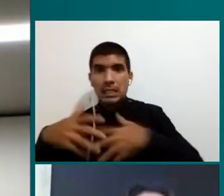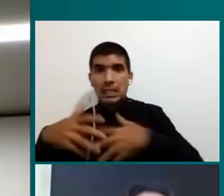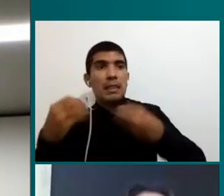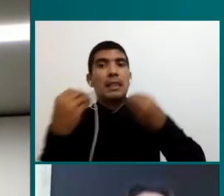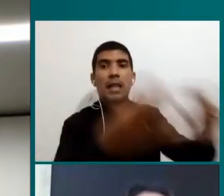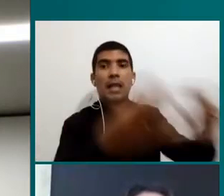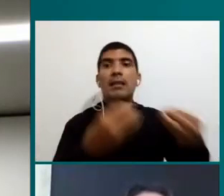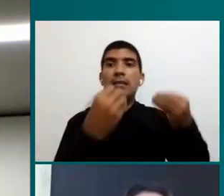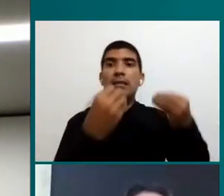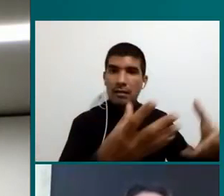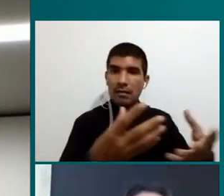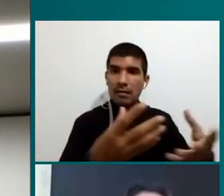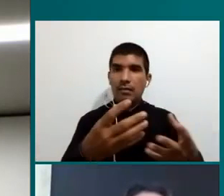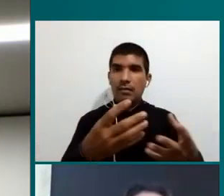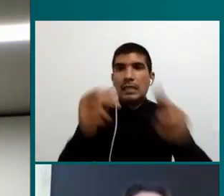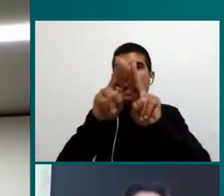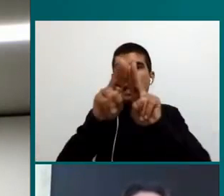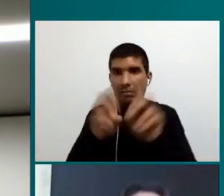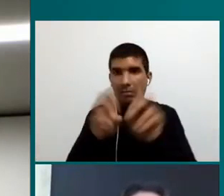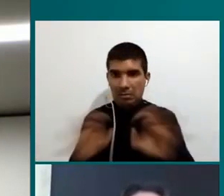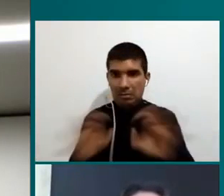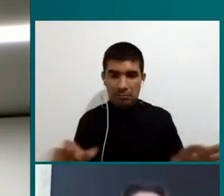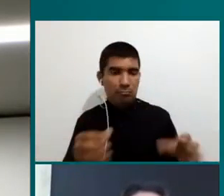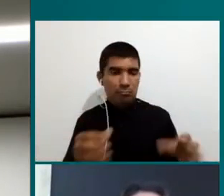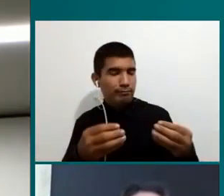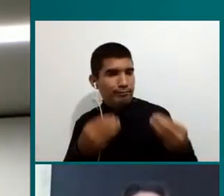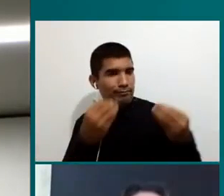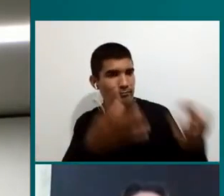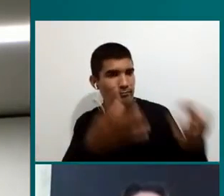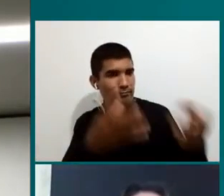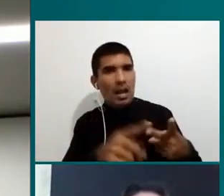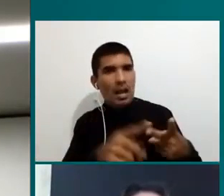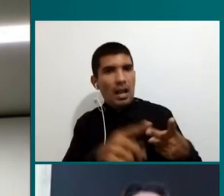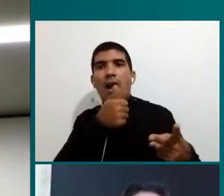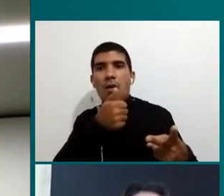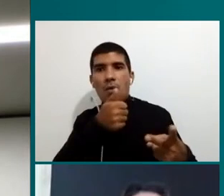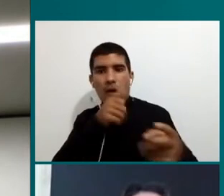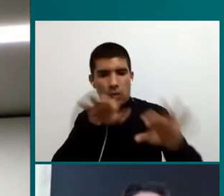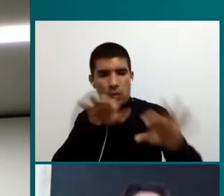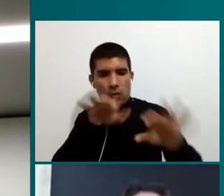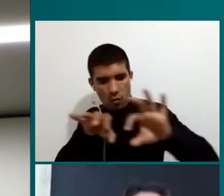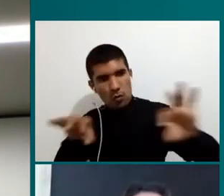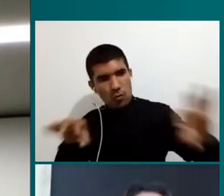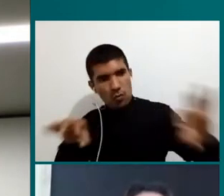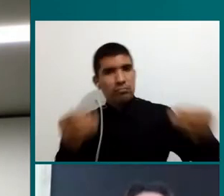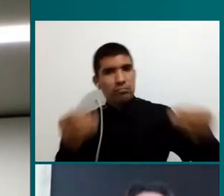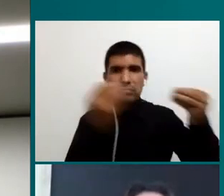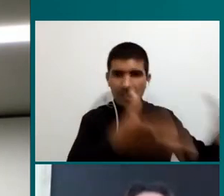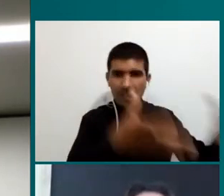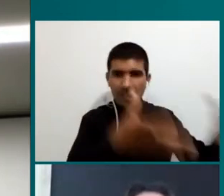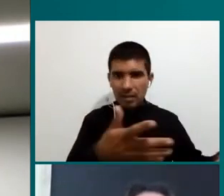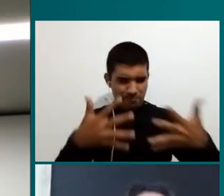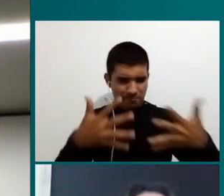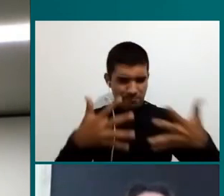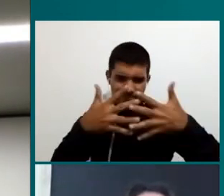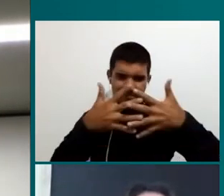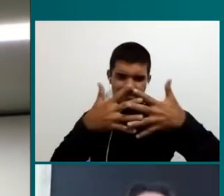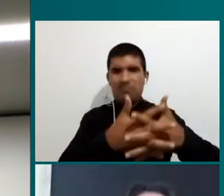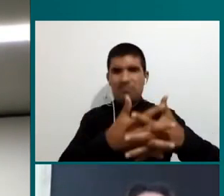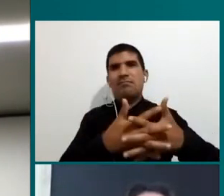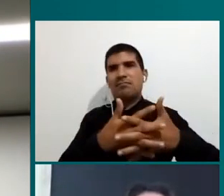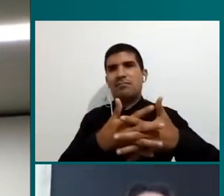acueducto inteligente que también es la integración de la tecnología con los servicios públicos en zonas remotas.